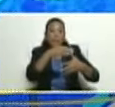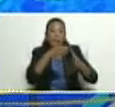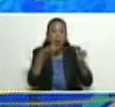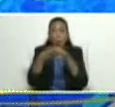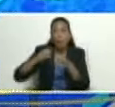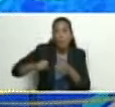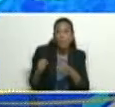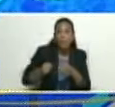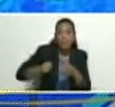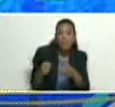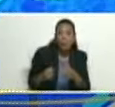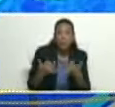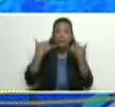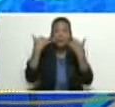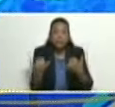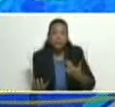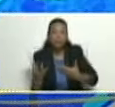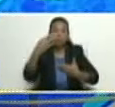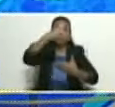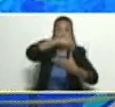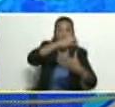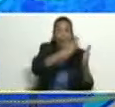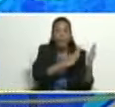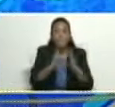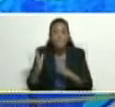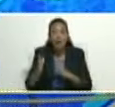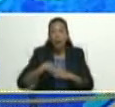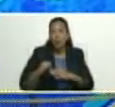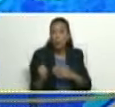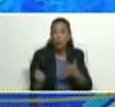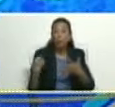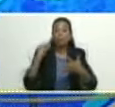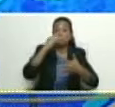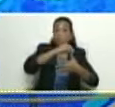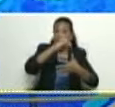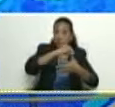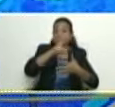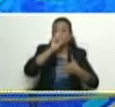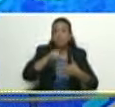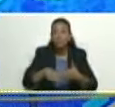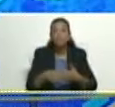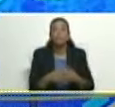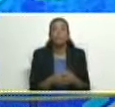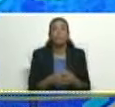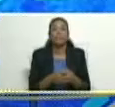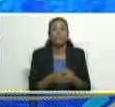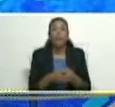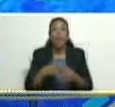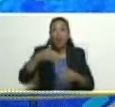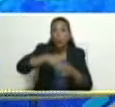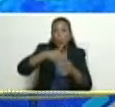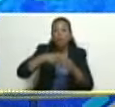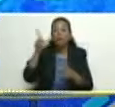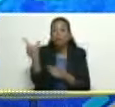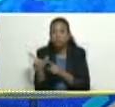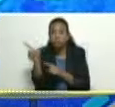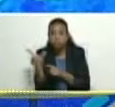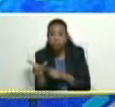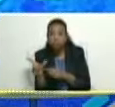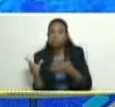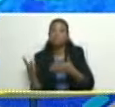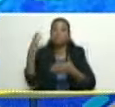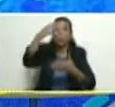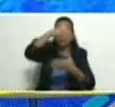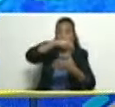brigadas. De inmediato debe estar incorporado el Partido Socialista Unido de